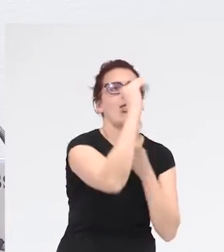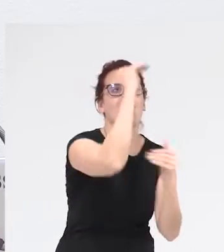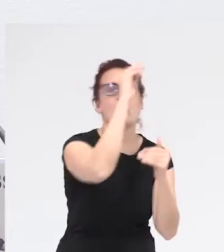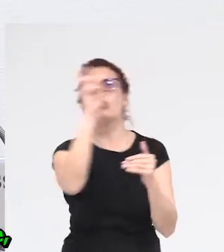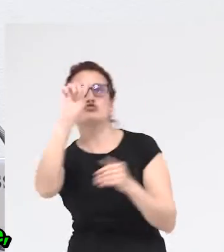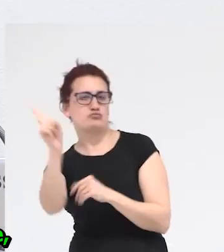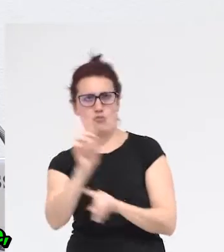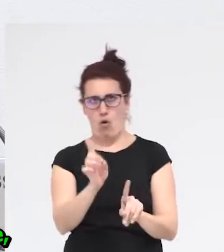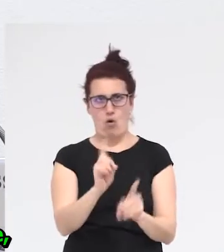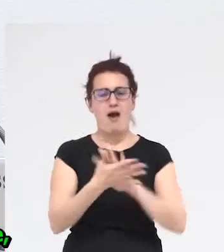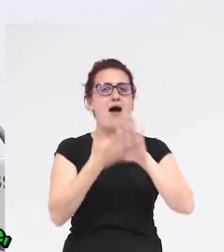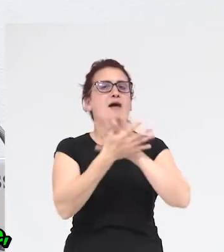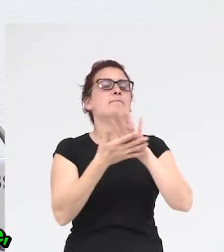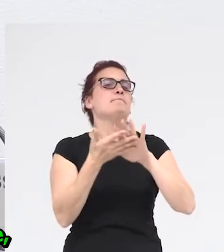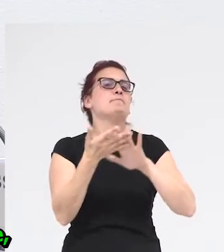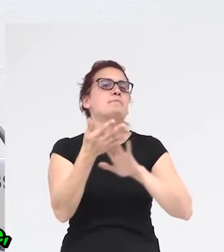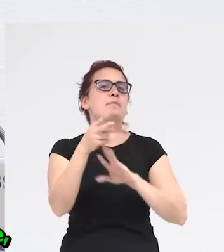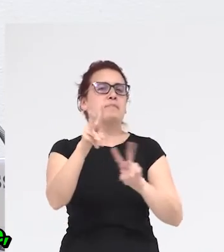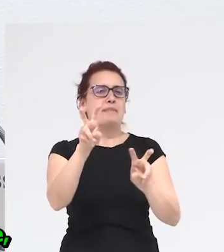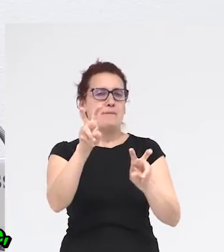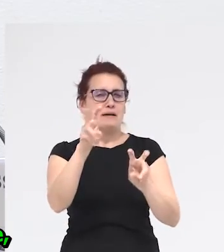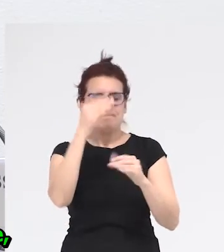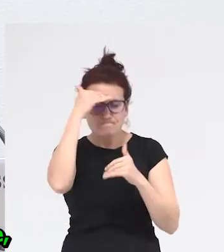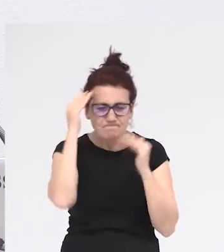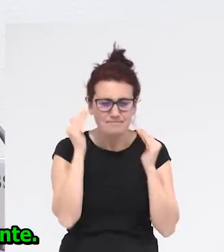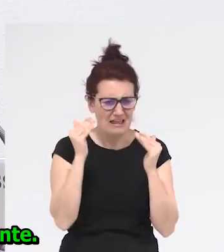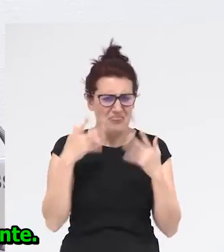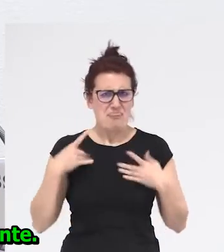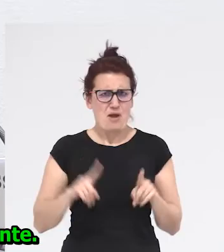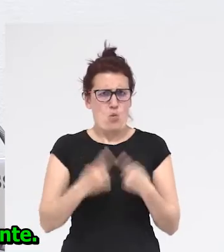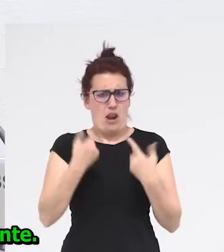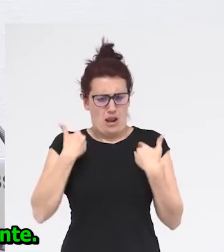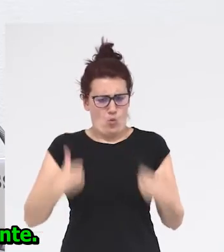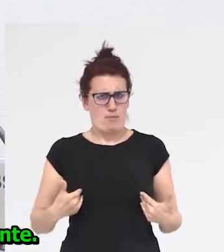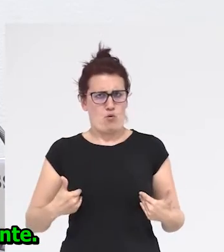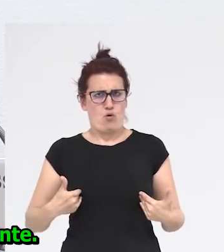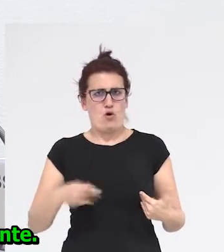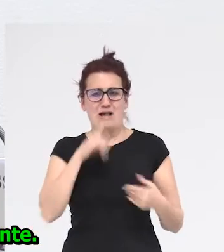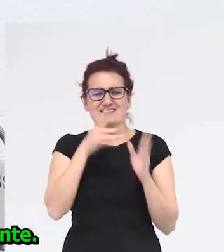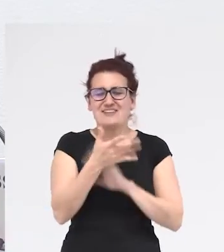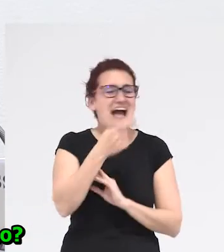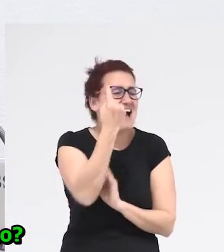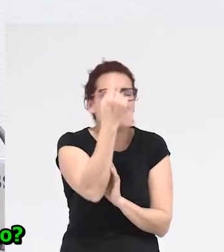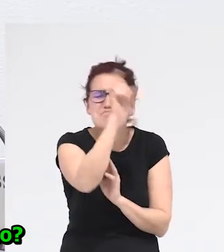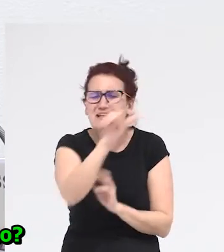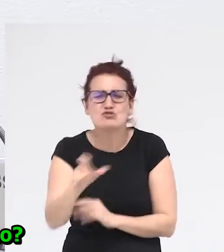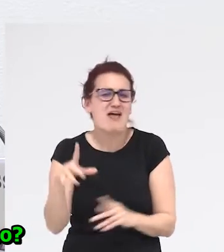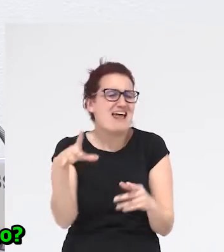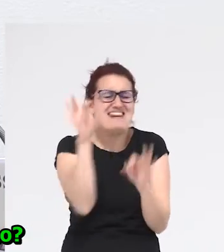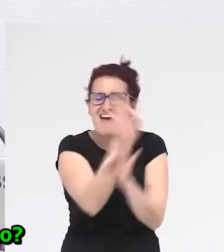no. No, o sea, se encarne la corporalidad que se encarne, nadie es completamente autosuficiente.